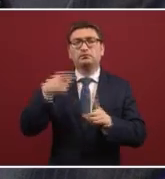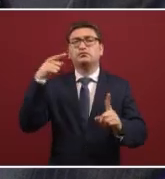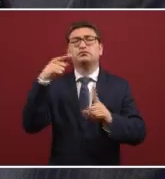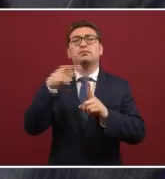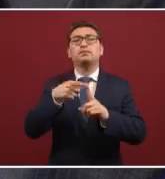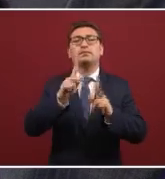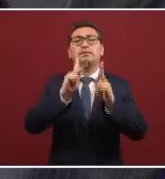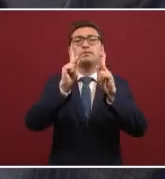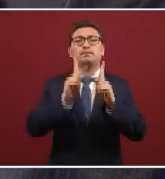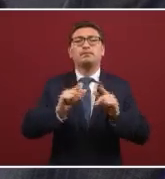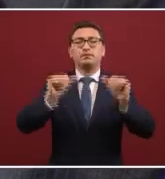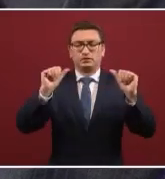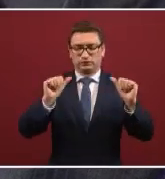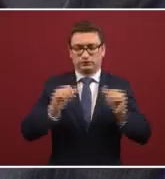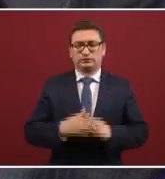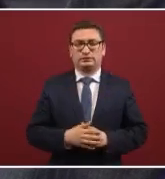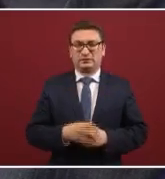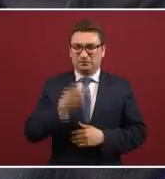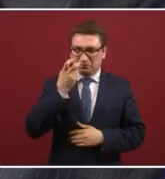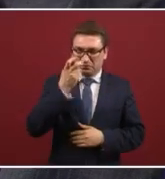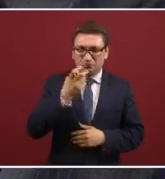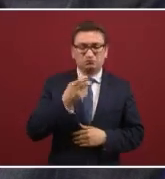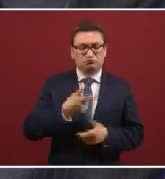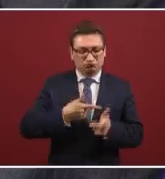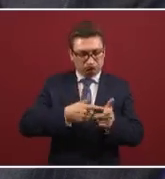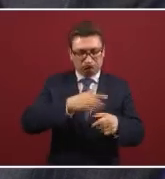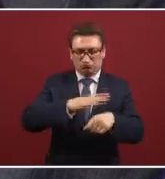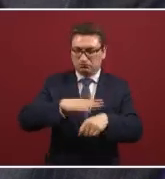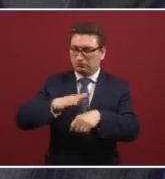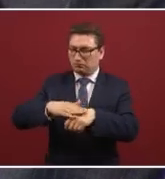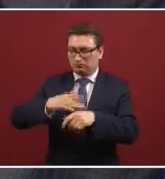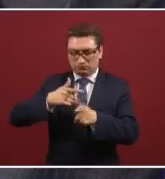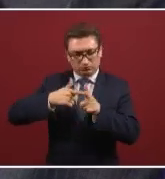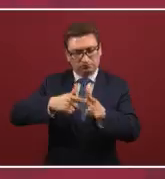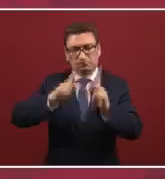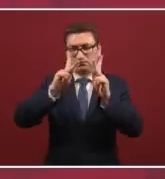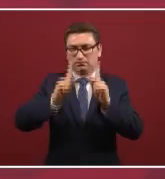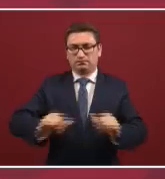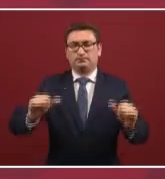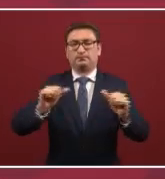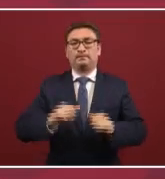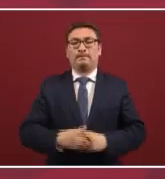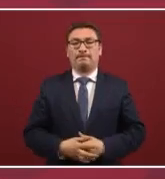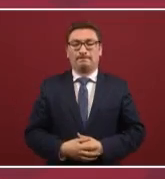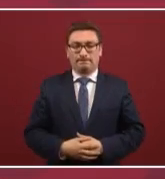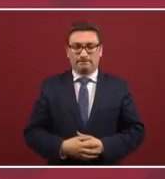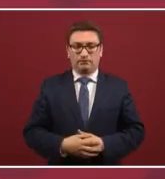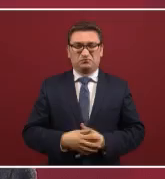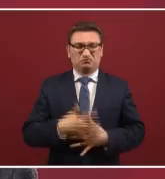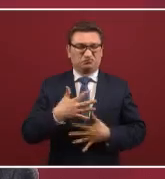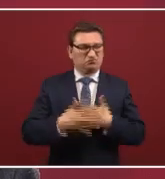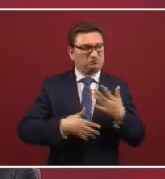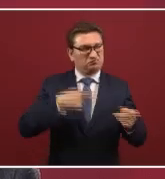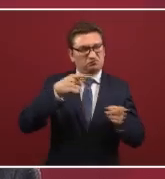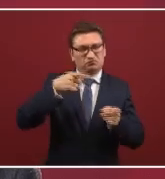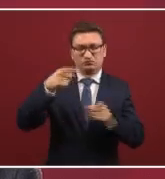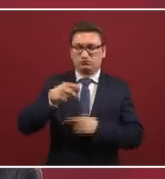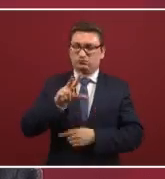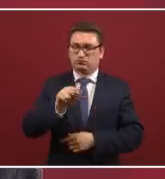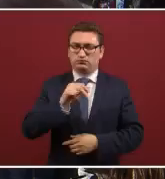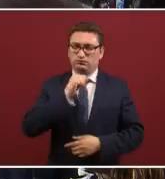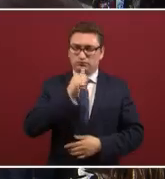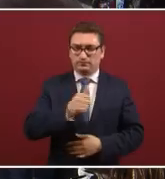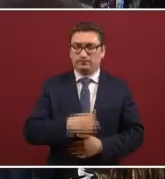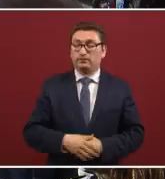hay que seguir insistiendo en eso. Nada de violencia. De los otros casos, ¿qué nos